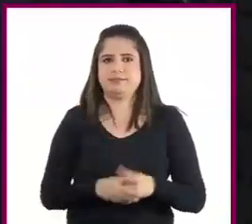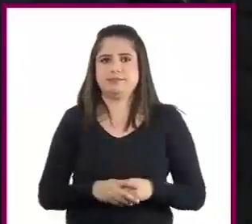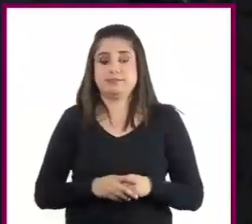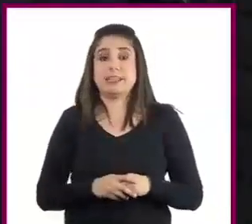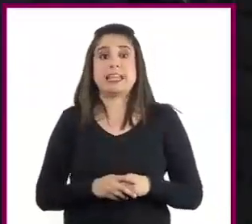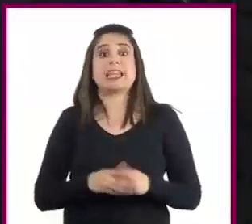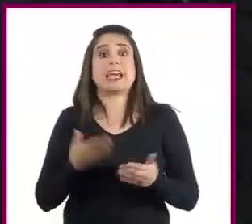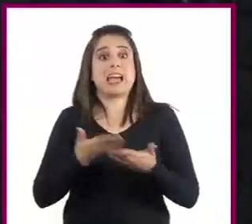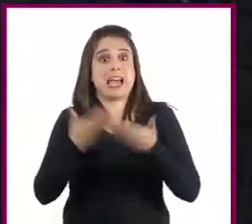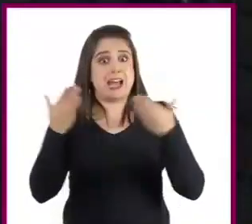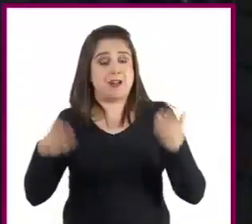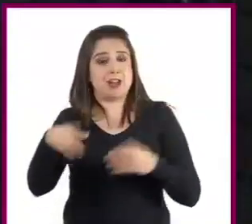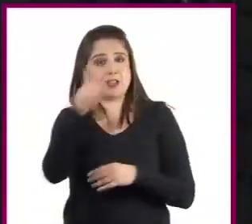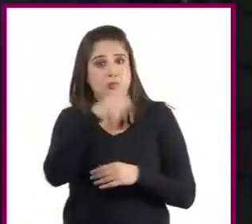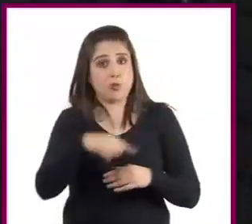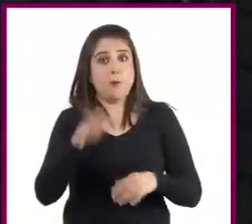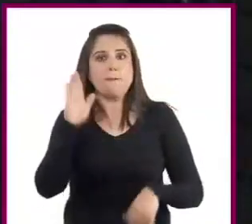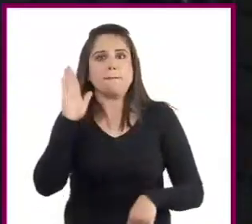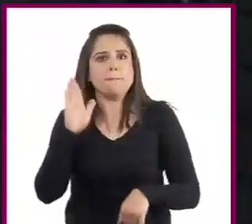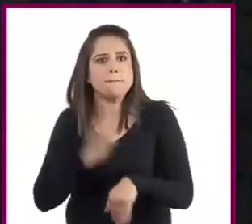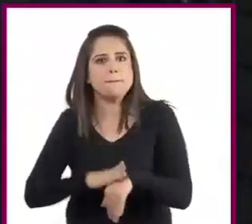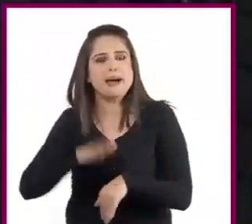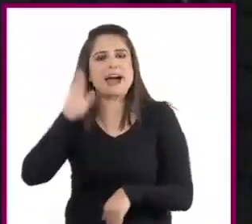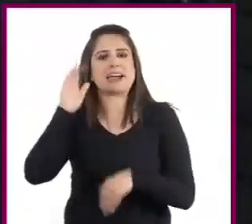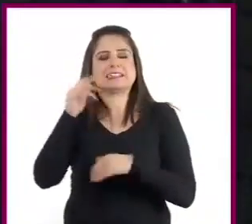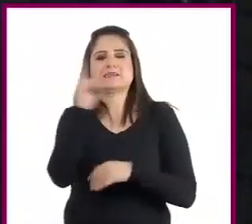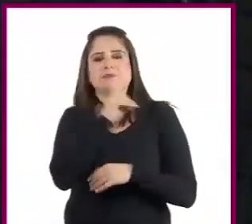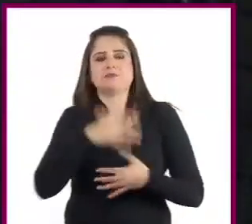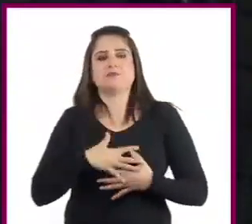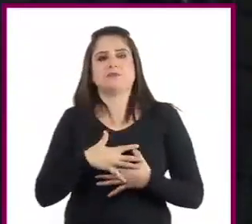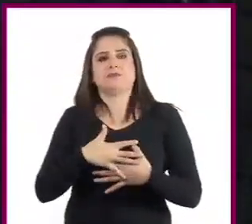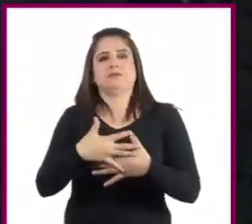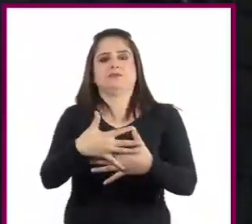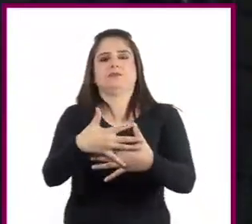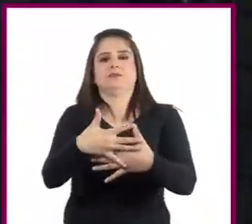Y ahora vas a aumentar mayor cantidad de aire.